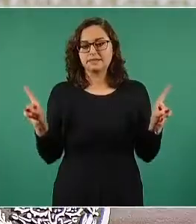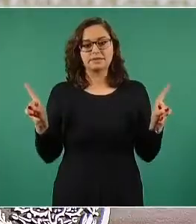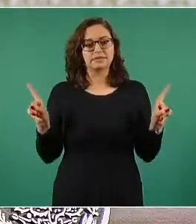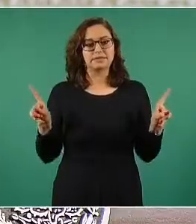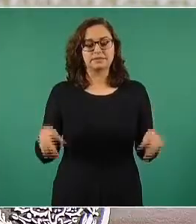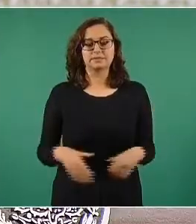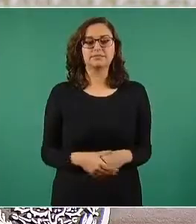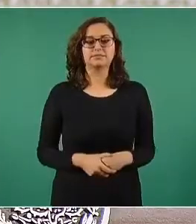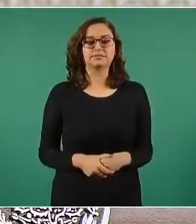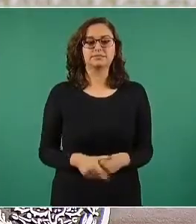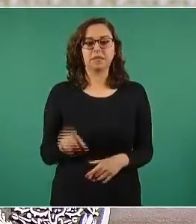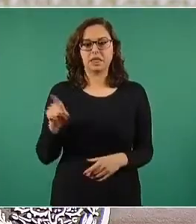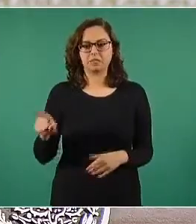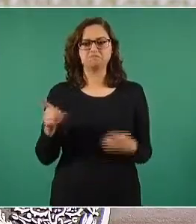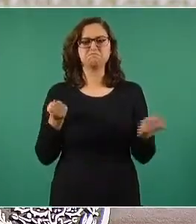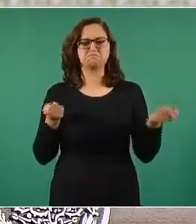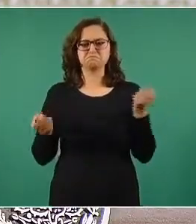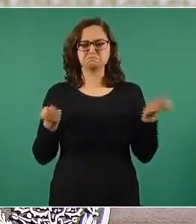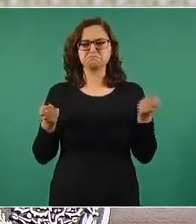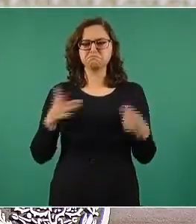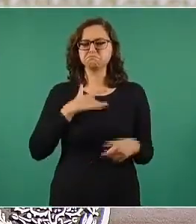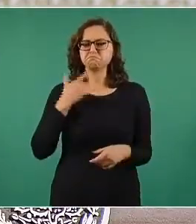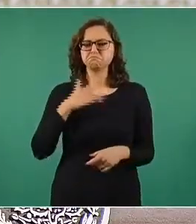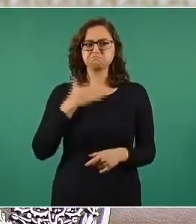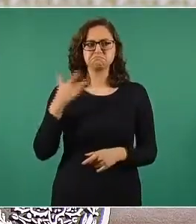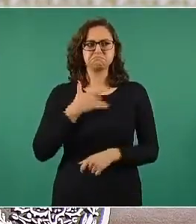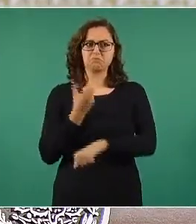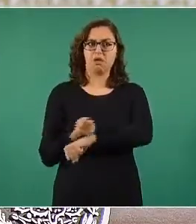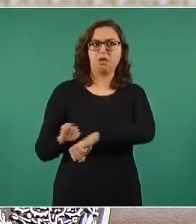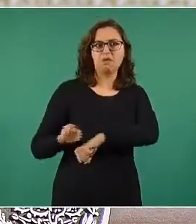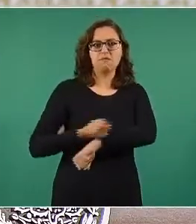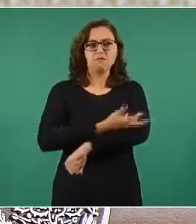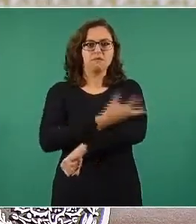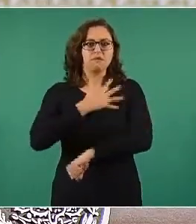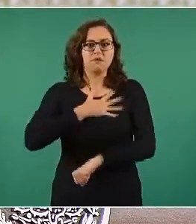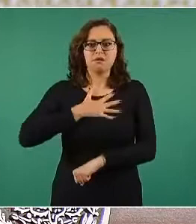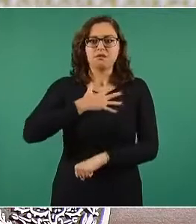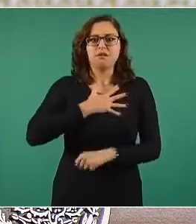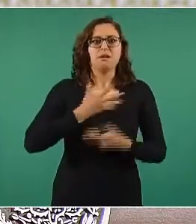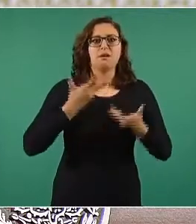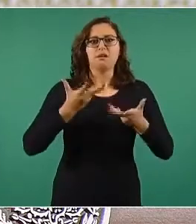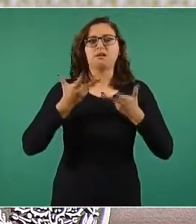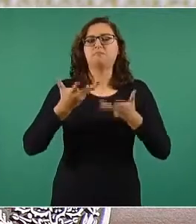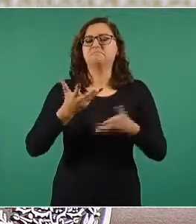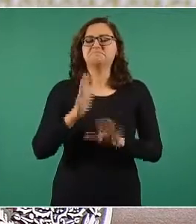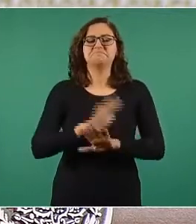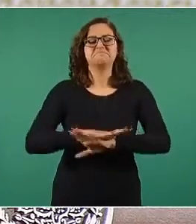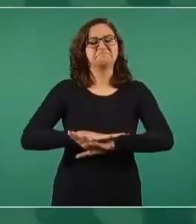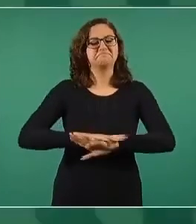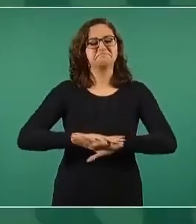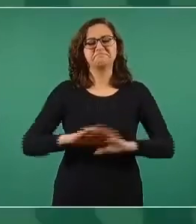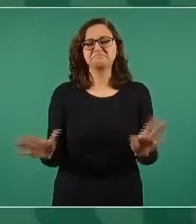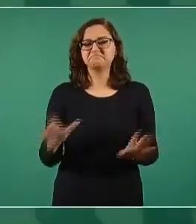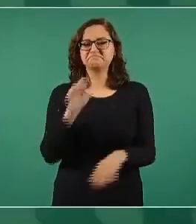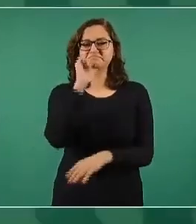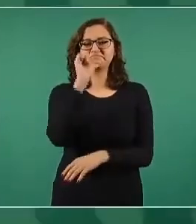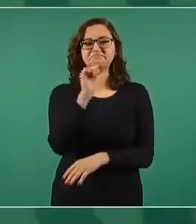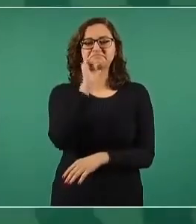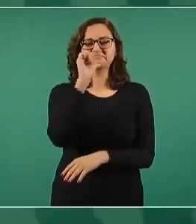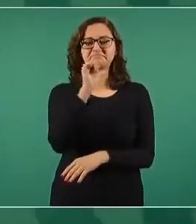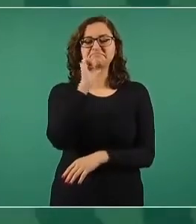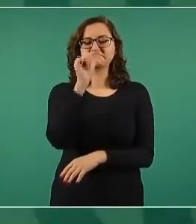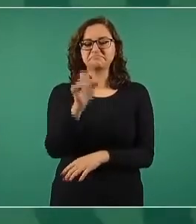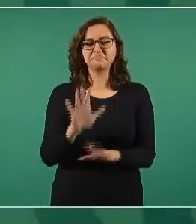más frío, sin la pasión de Carlos Madrazo. Y desde